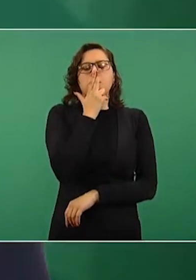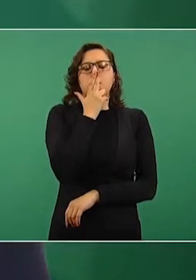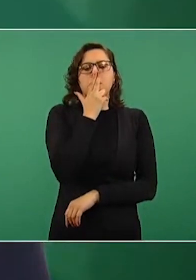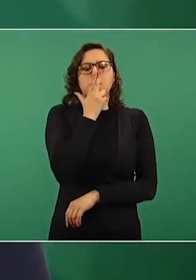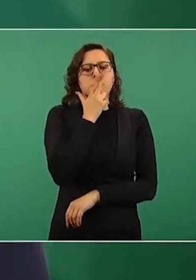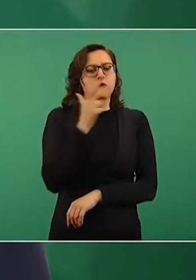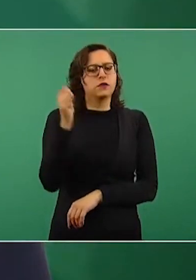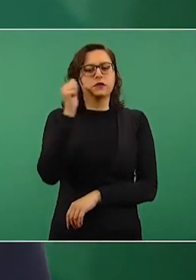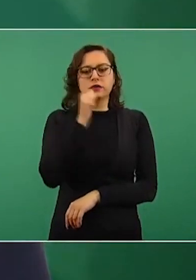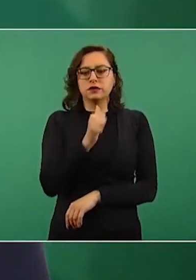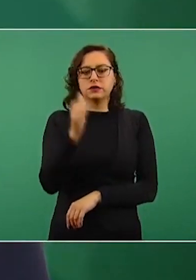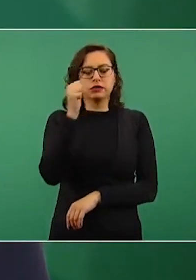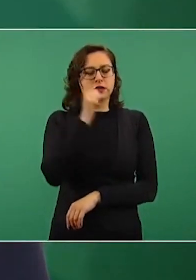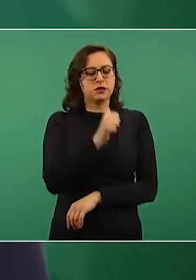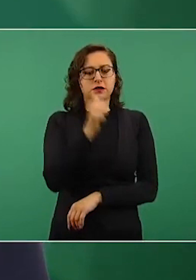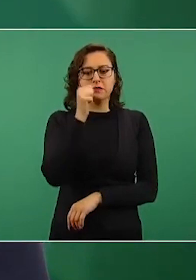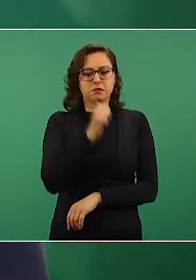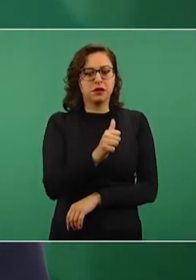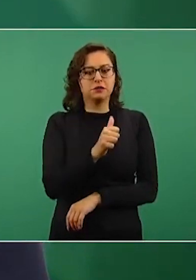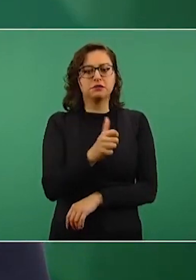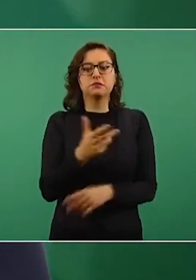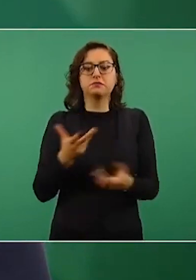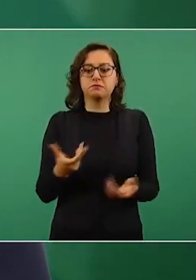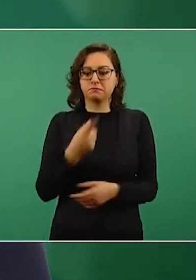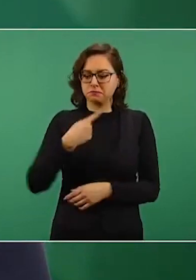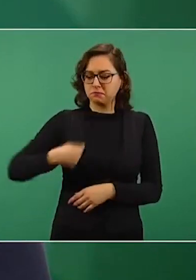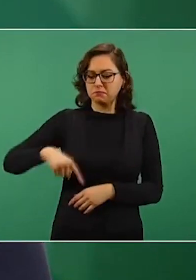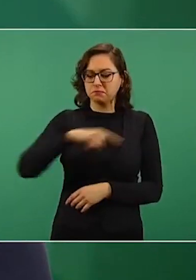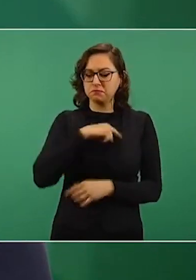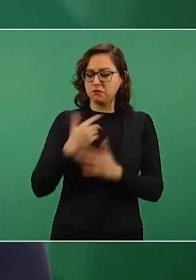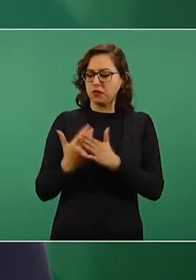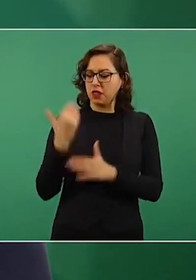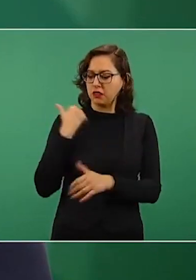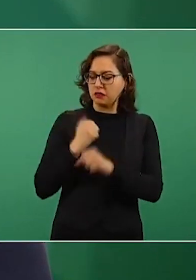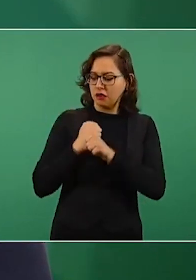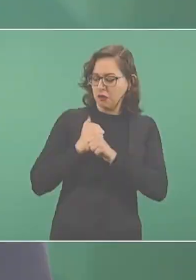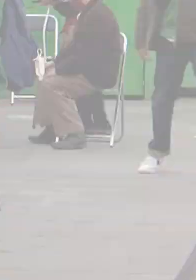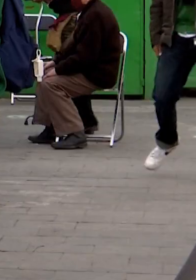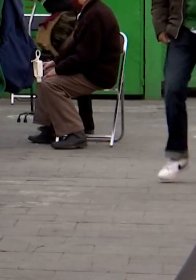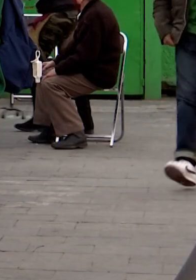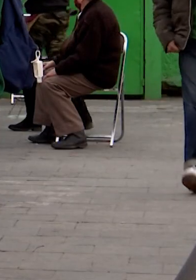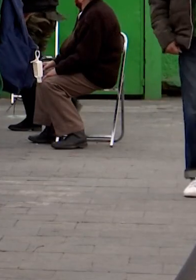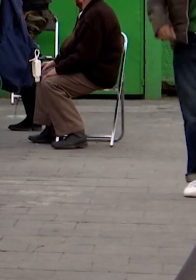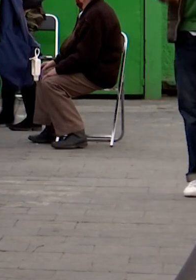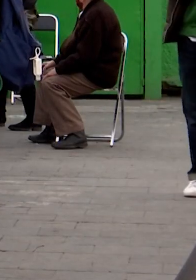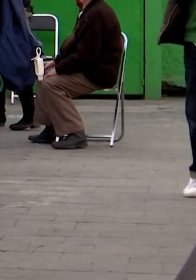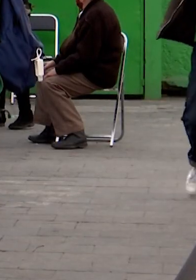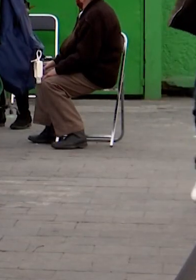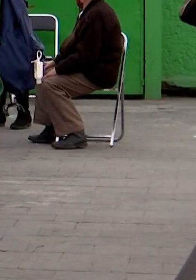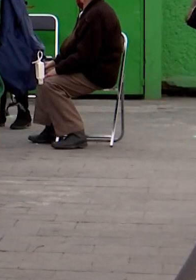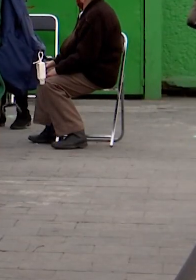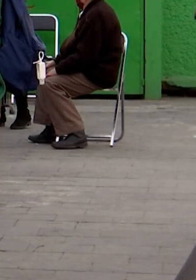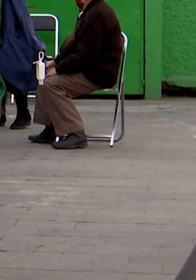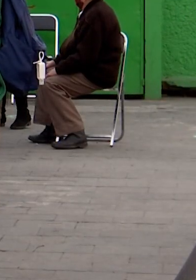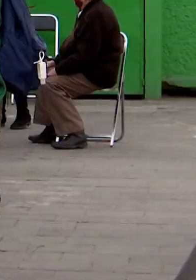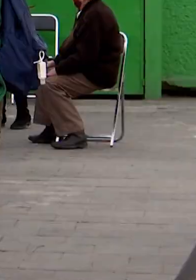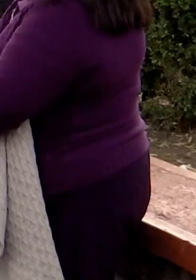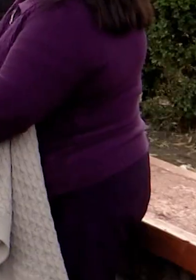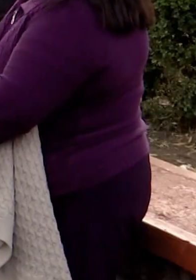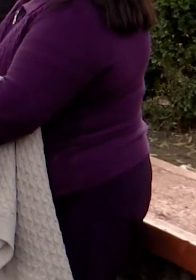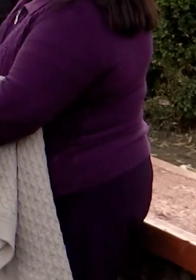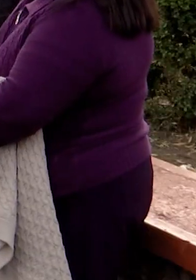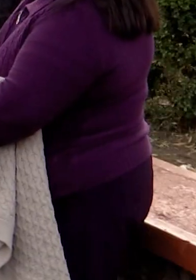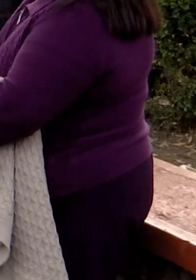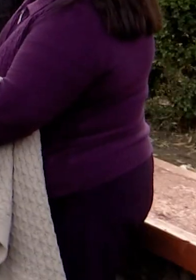todos quienes hemos sufrido esa persecución política. En otro tema, el presidente anunció que para